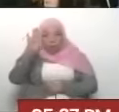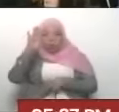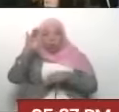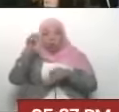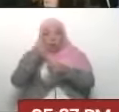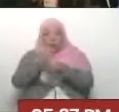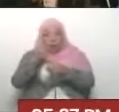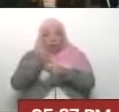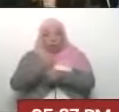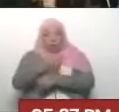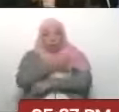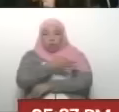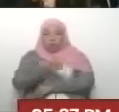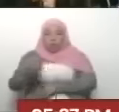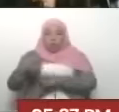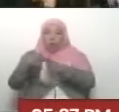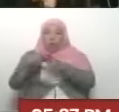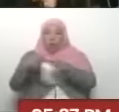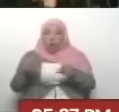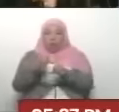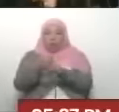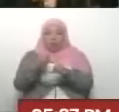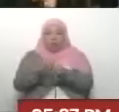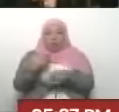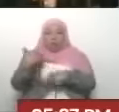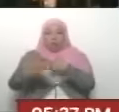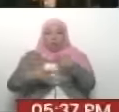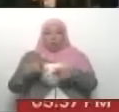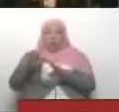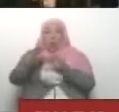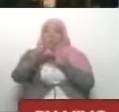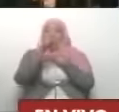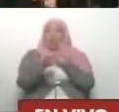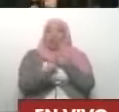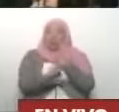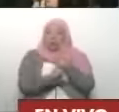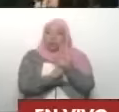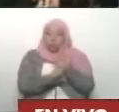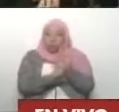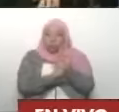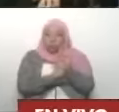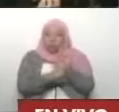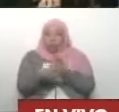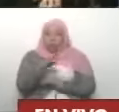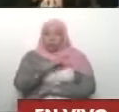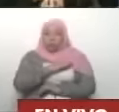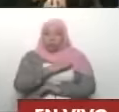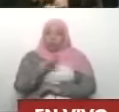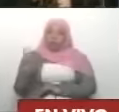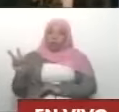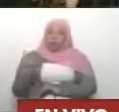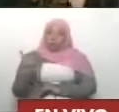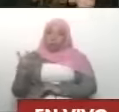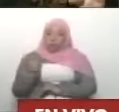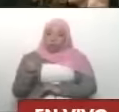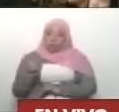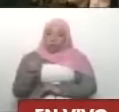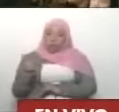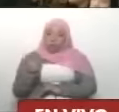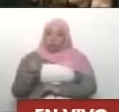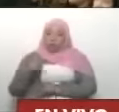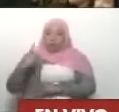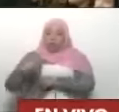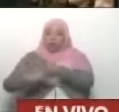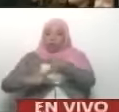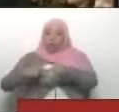cumplir y hacer cumplir la Constitución de la República Bolivariana de Venezuela, el